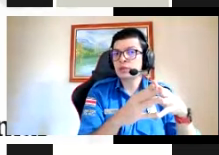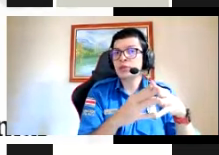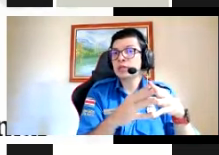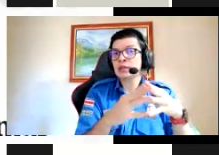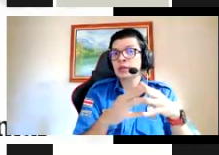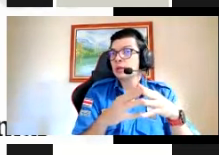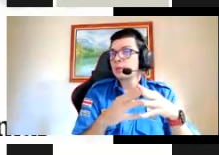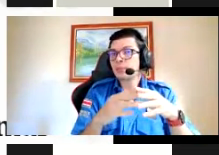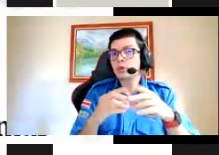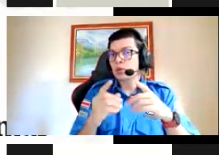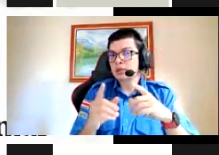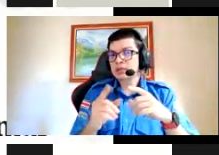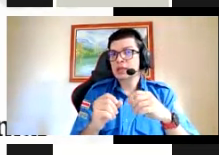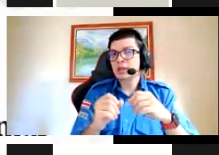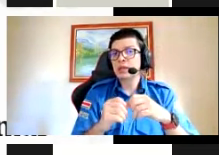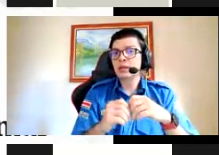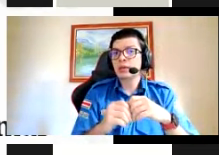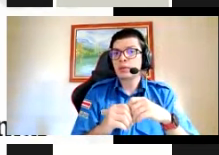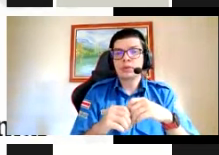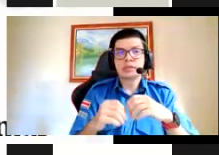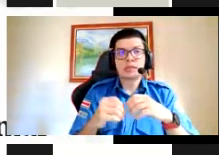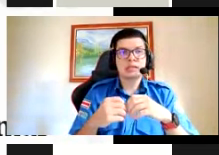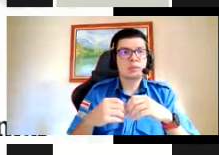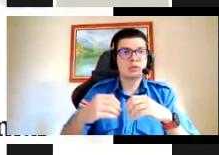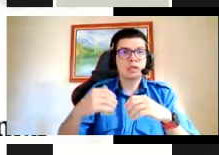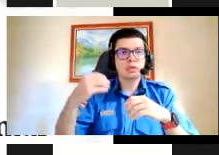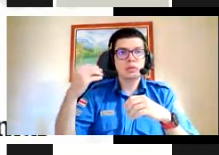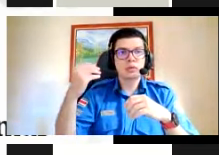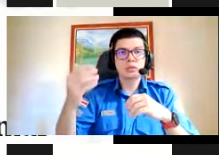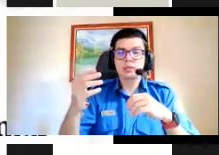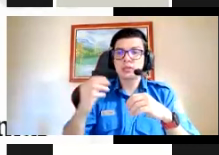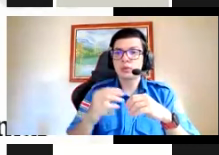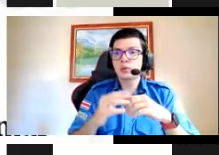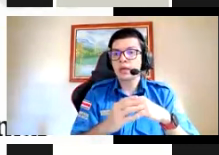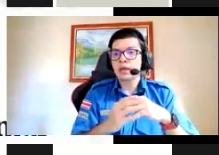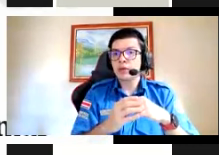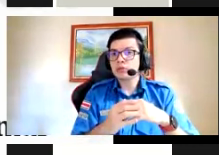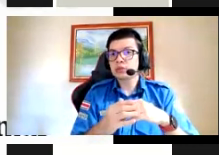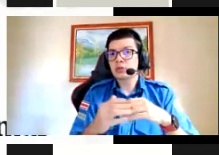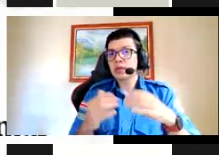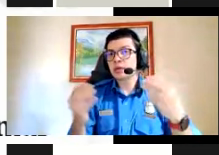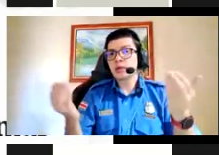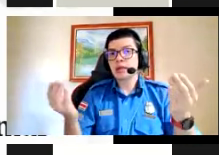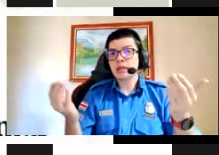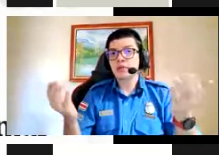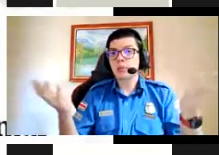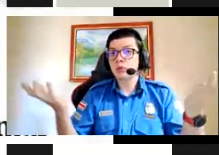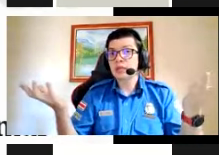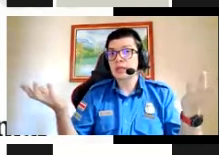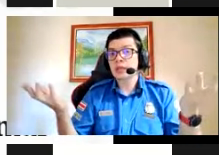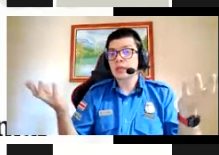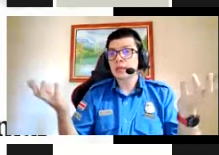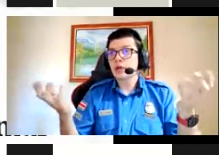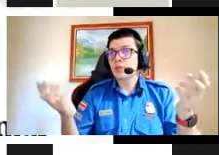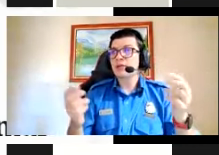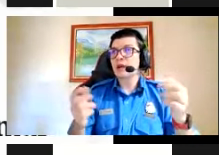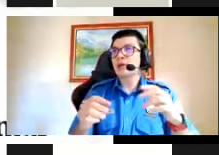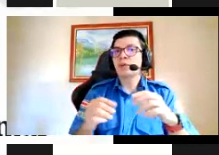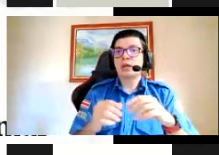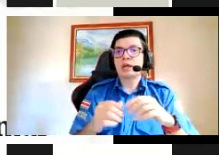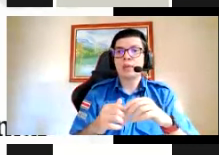más inseguras. No necesariamente. Puede ser que estemos en una condición insegura en un restaurante de una cadena famosa de